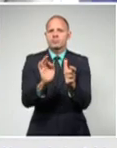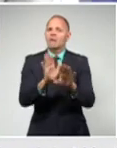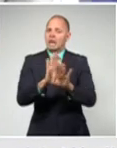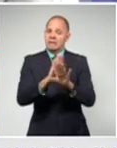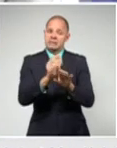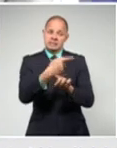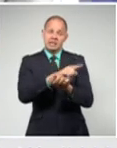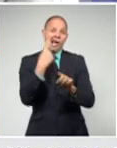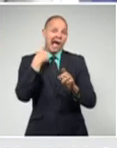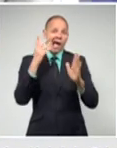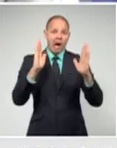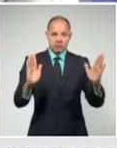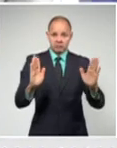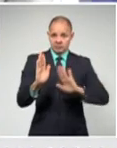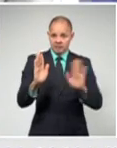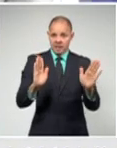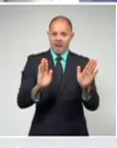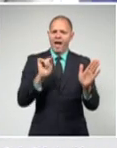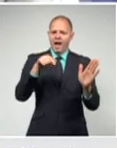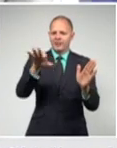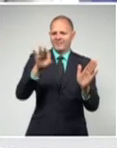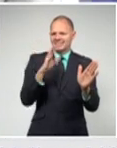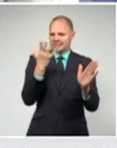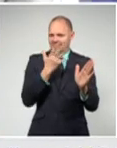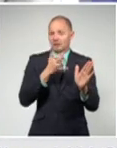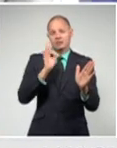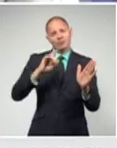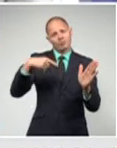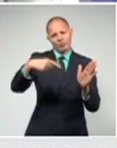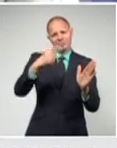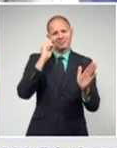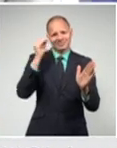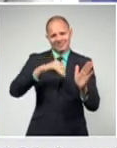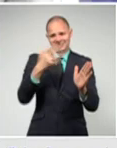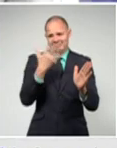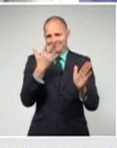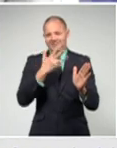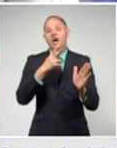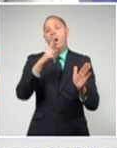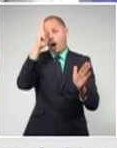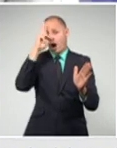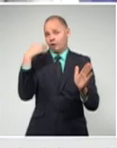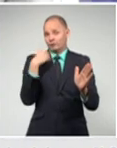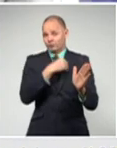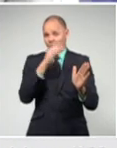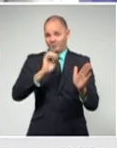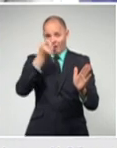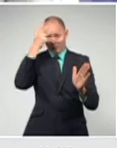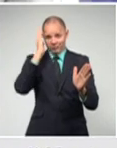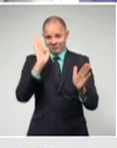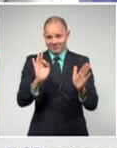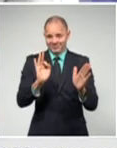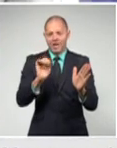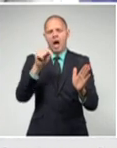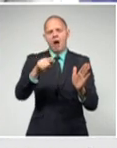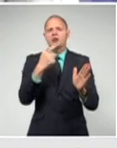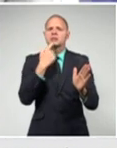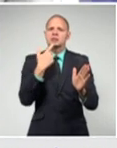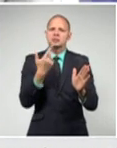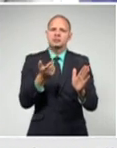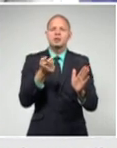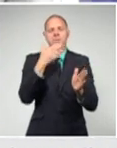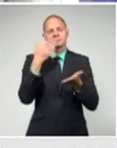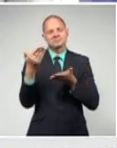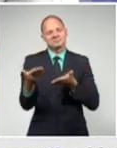año, se encuentra con nosotros el director nacional de epidemiología de nuestro Ministerio de Salud Pública, a quien doy los